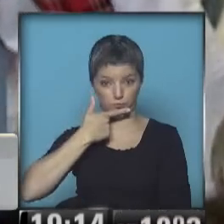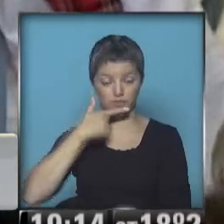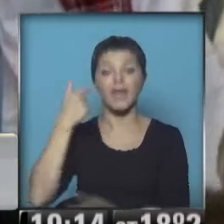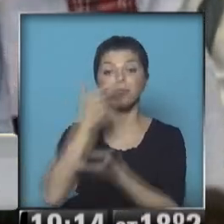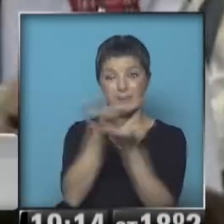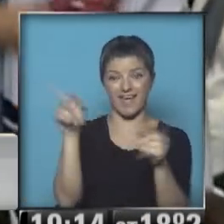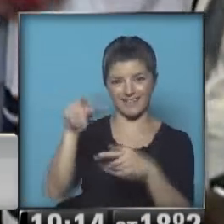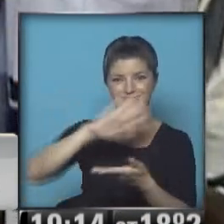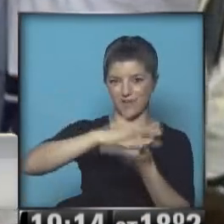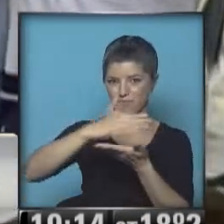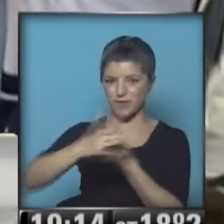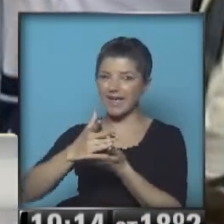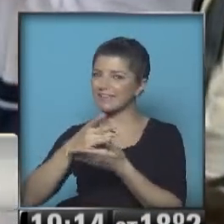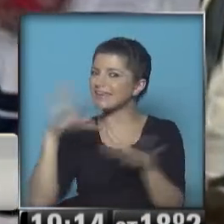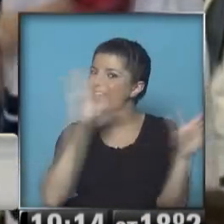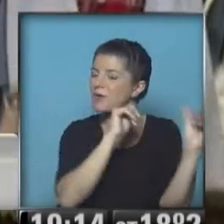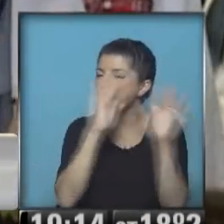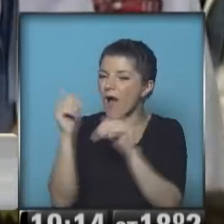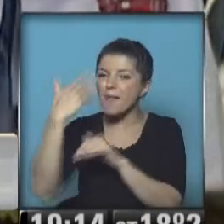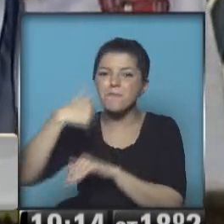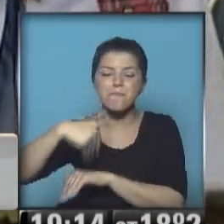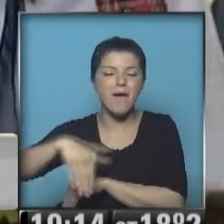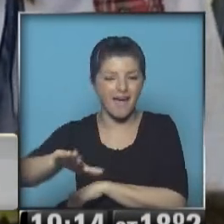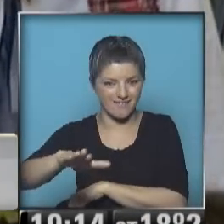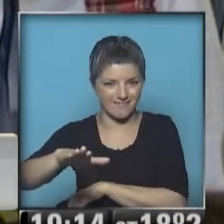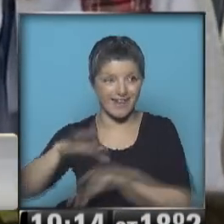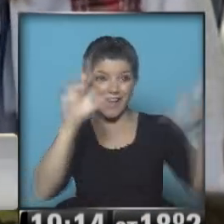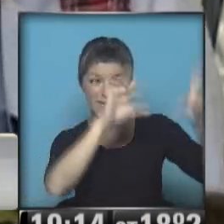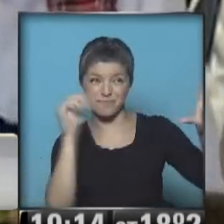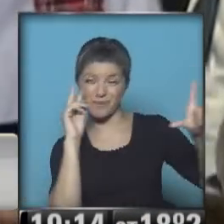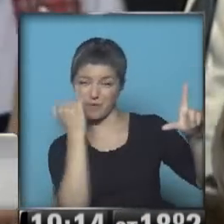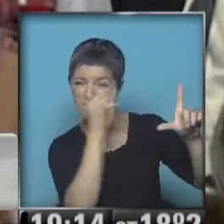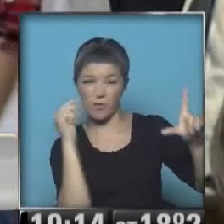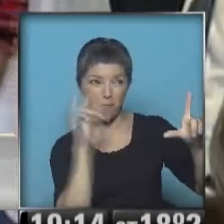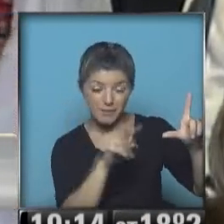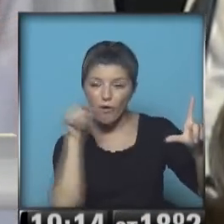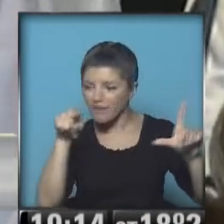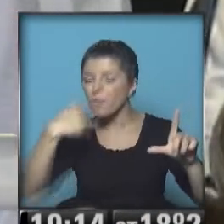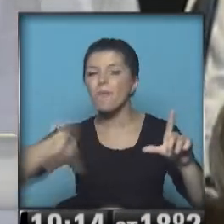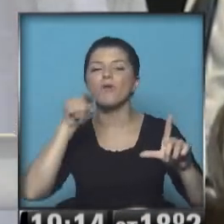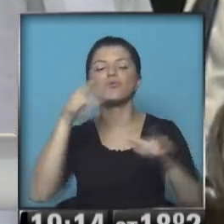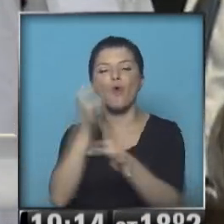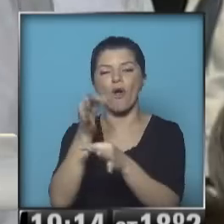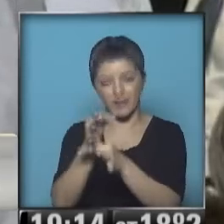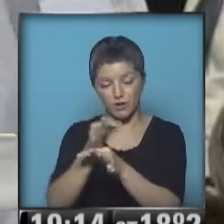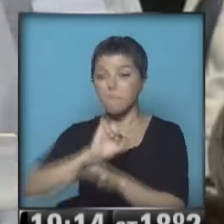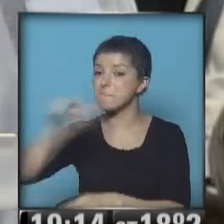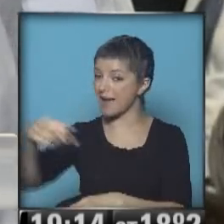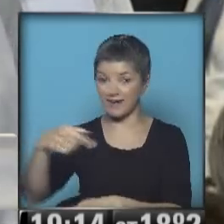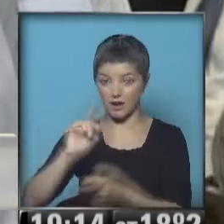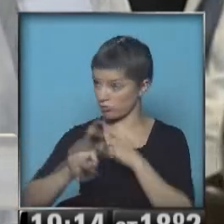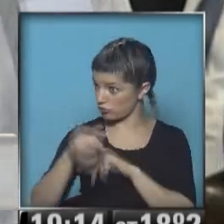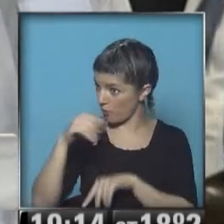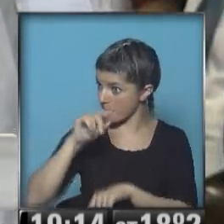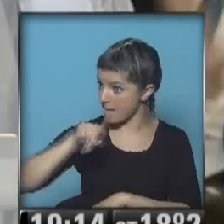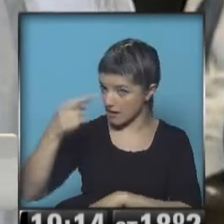móvil idéntica va a estar en cada uno de los salones. Mañana mismo, ¿no? Mañana mismo